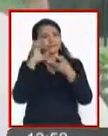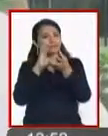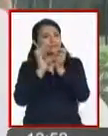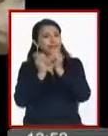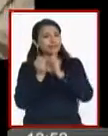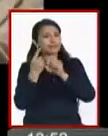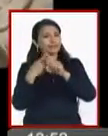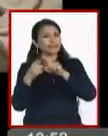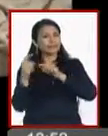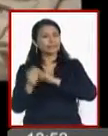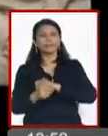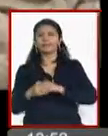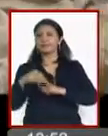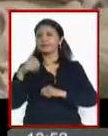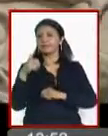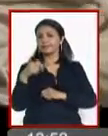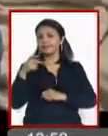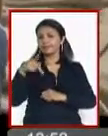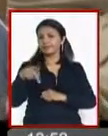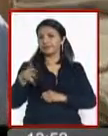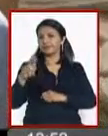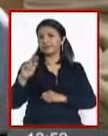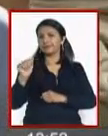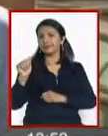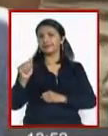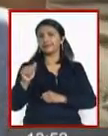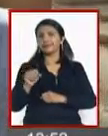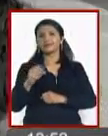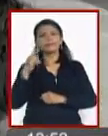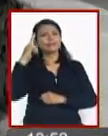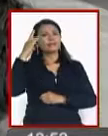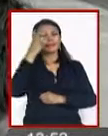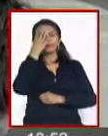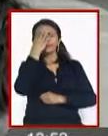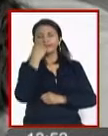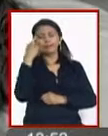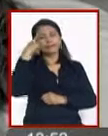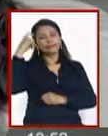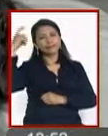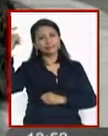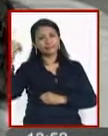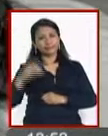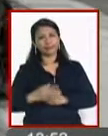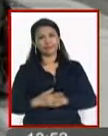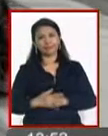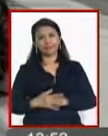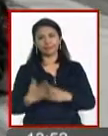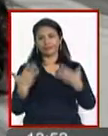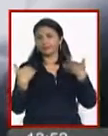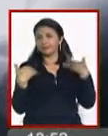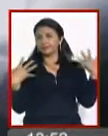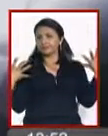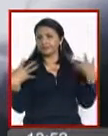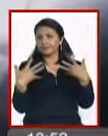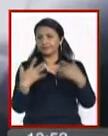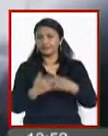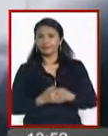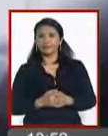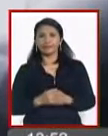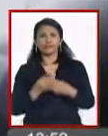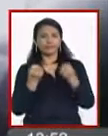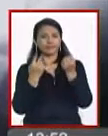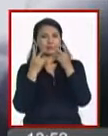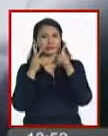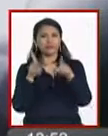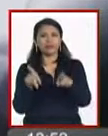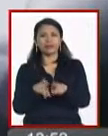un asalto. Otra parasomnia son las conocidas como las pesadillas, que son sueños que traen mucho miedo y que la mayoría